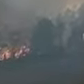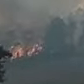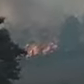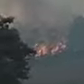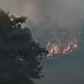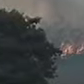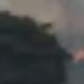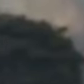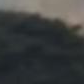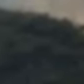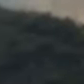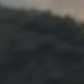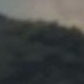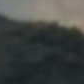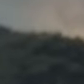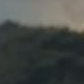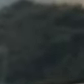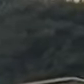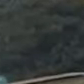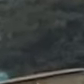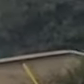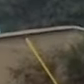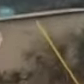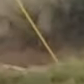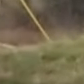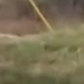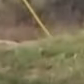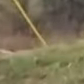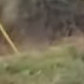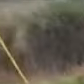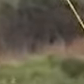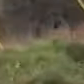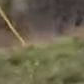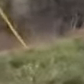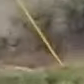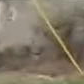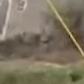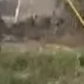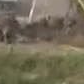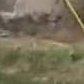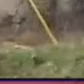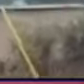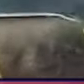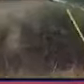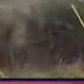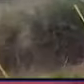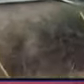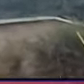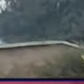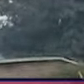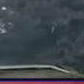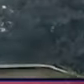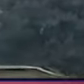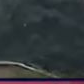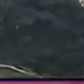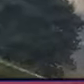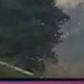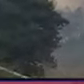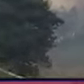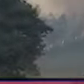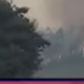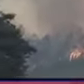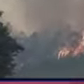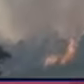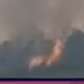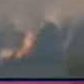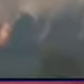de Cochabamba, el municipio de Bocona se ve afectado por estos incendios. El fuego ha iniciado en la tarde del pasado martes y a